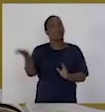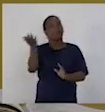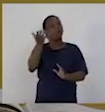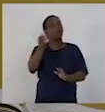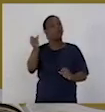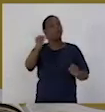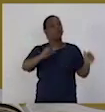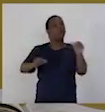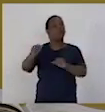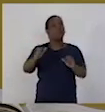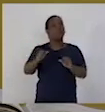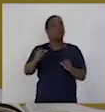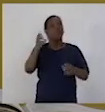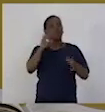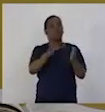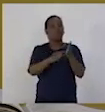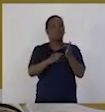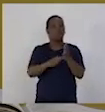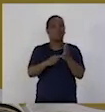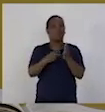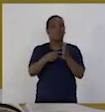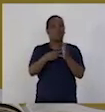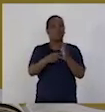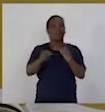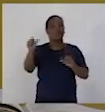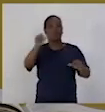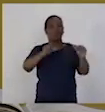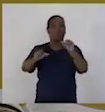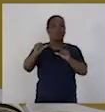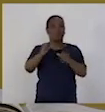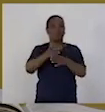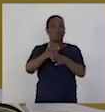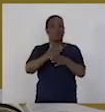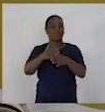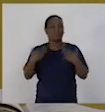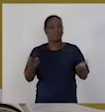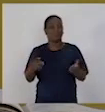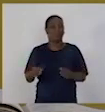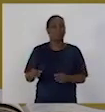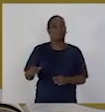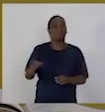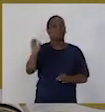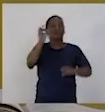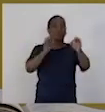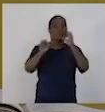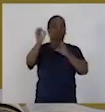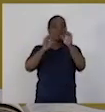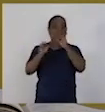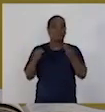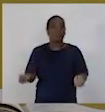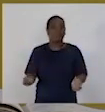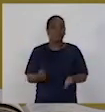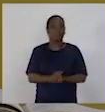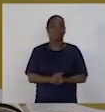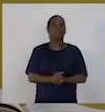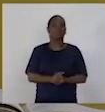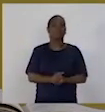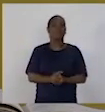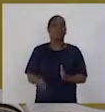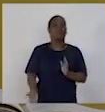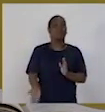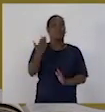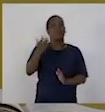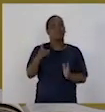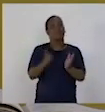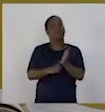por lo que aumenta la energía cinética media de las partículas de la sustancia reaccionante, valga la redundancia, por lo que esta aumentaría la velocidad